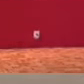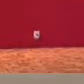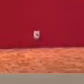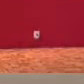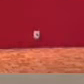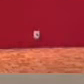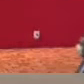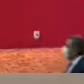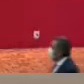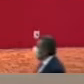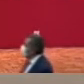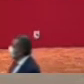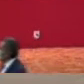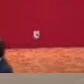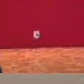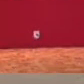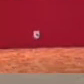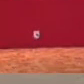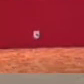Sean tan amables de tomar asiento.